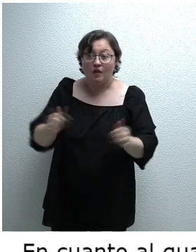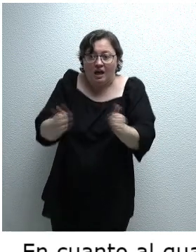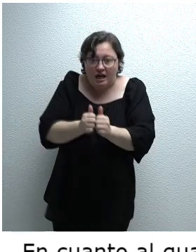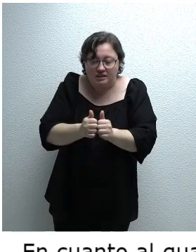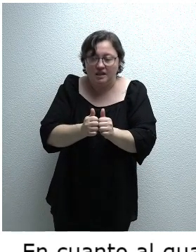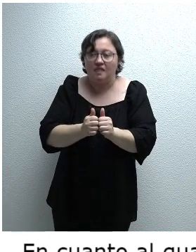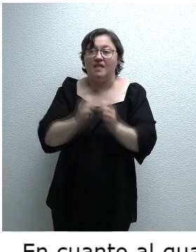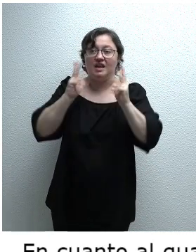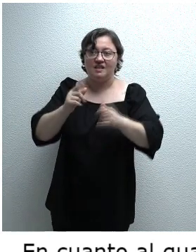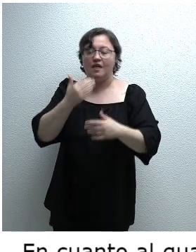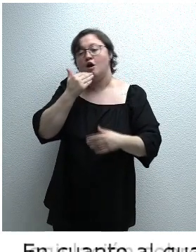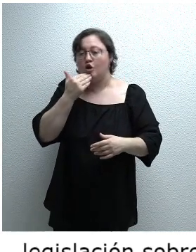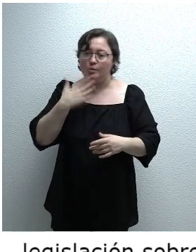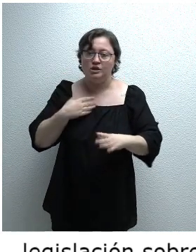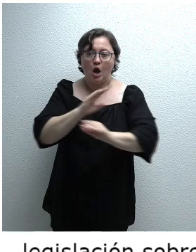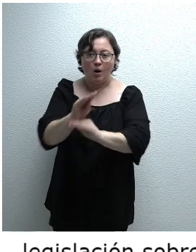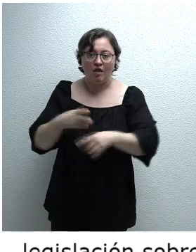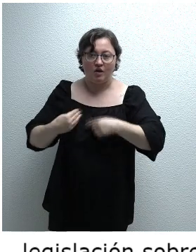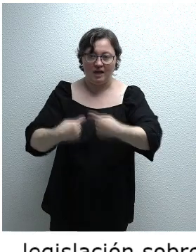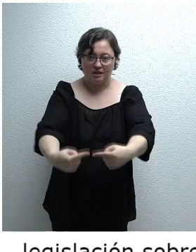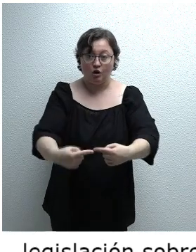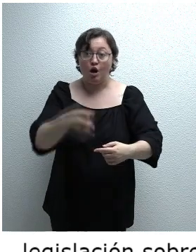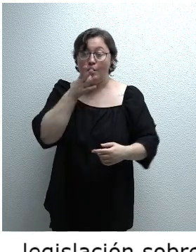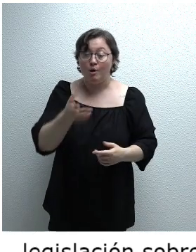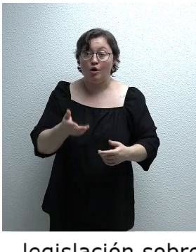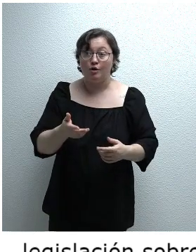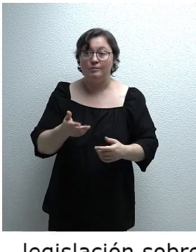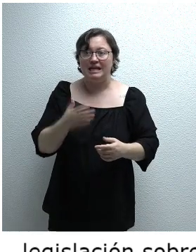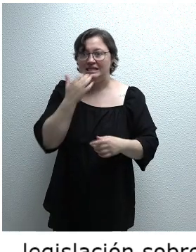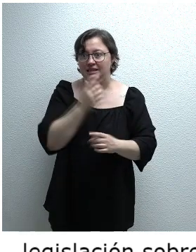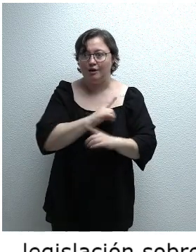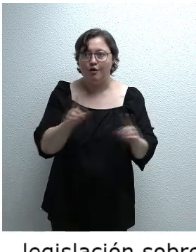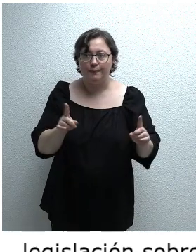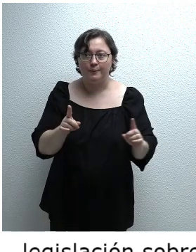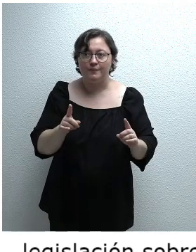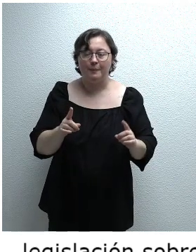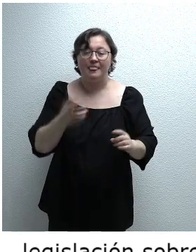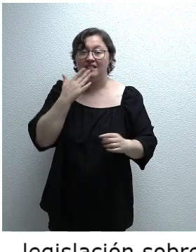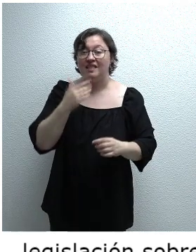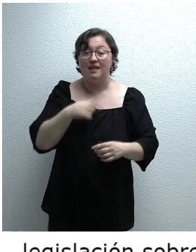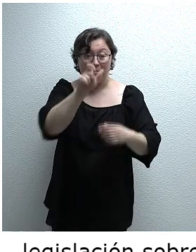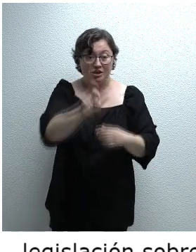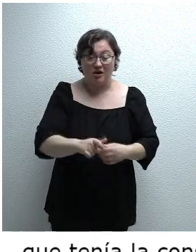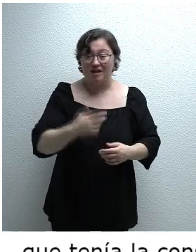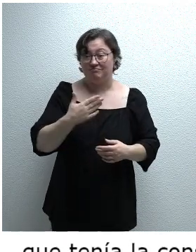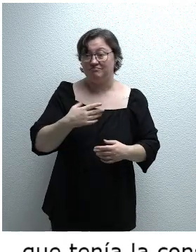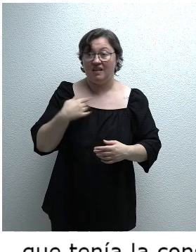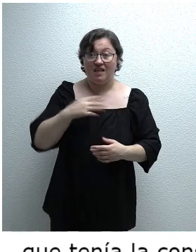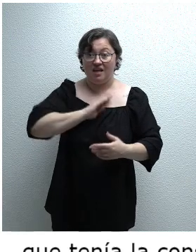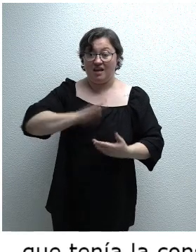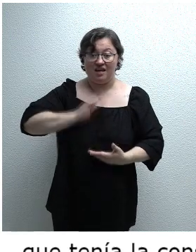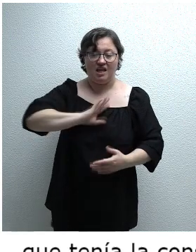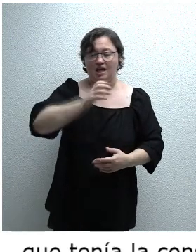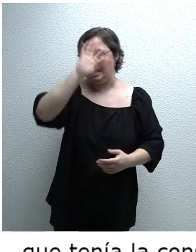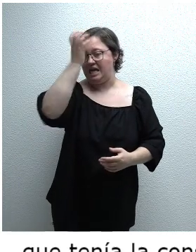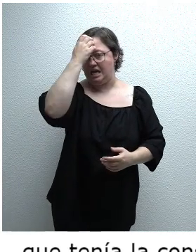tenía consideración de guardador de hecho. ¿Por qué? Porque la tendencia hubiera sido el incapacitar para nombrar un representante a